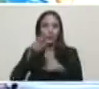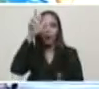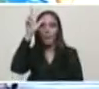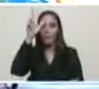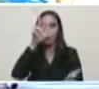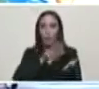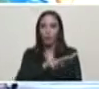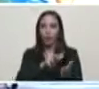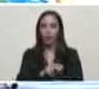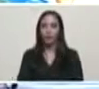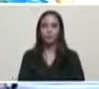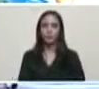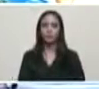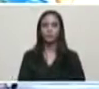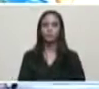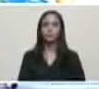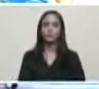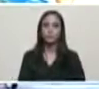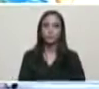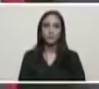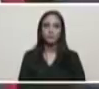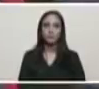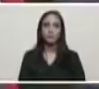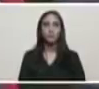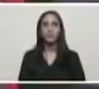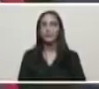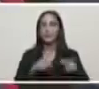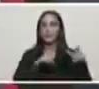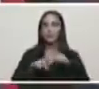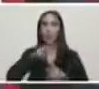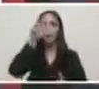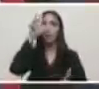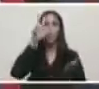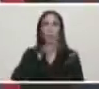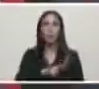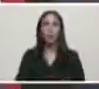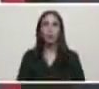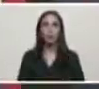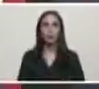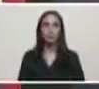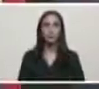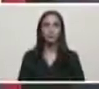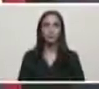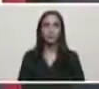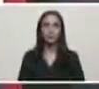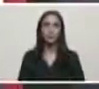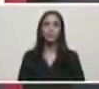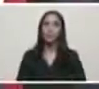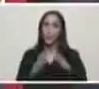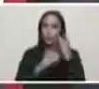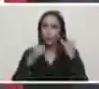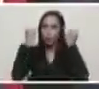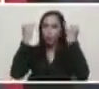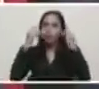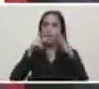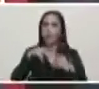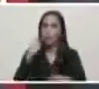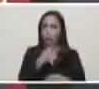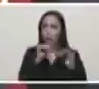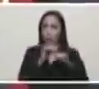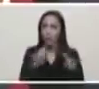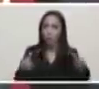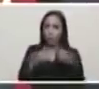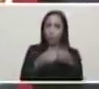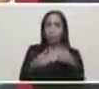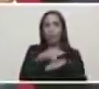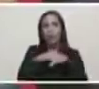de vivienda venezolan y las doy por aprobadas para ser asumidas como políticas de estado por